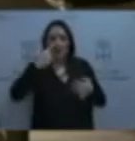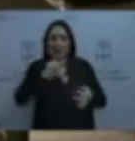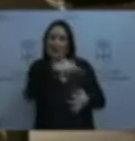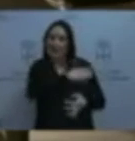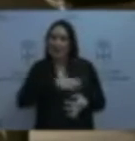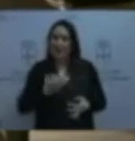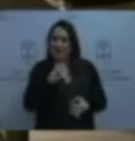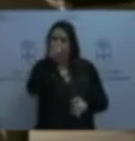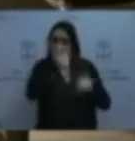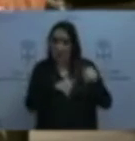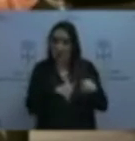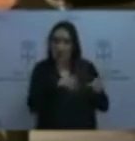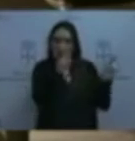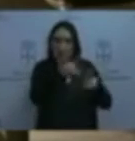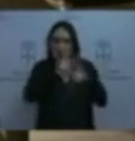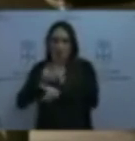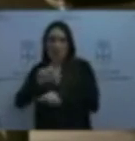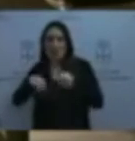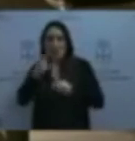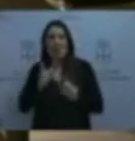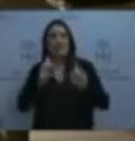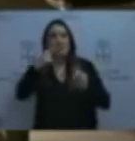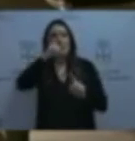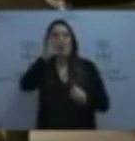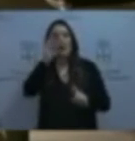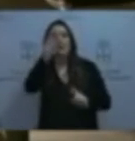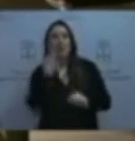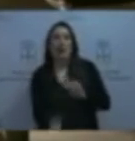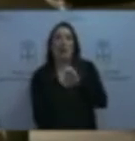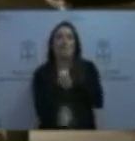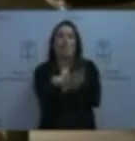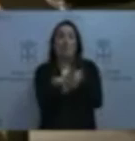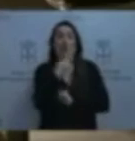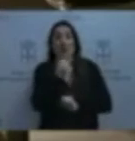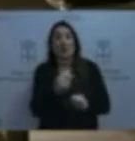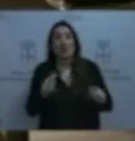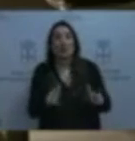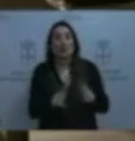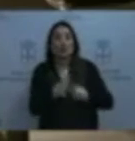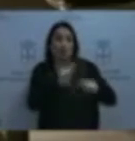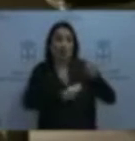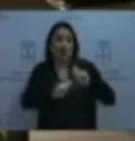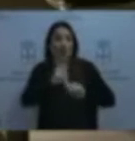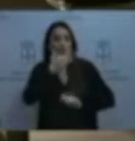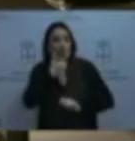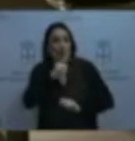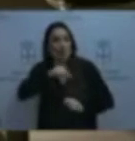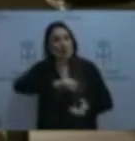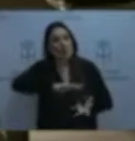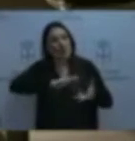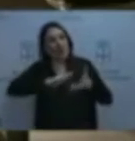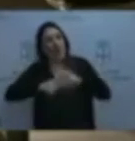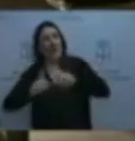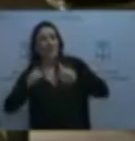por un lado y luego montarse el caso Hitpa. Quienes nos hablaban de la sociedad del conocimiento nos llevaron al caso Marea. Y así con multitud de otros